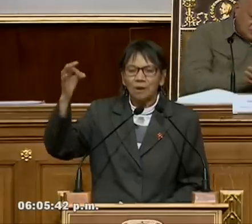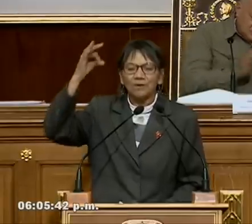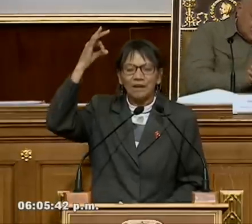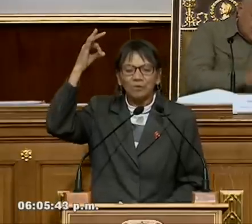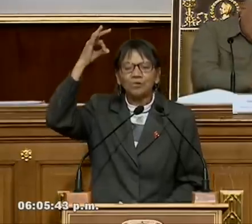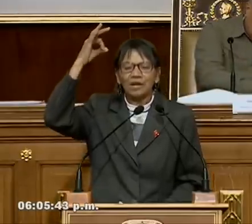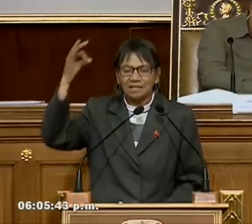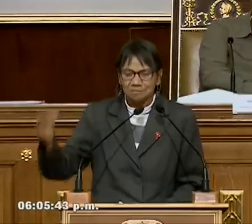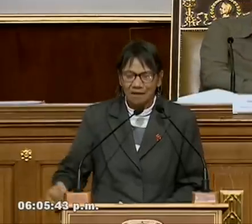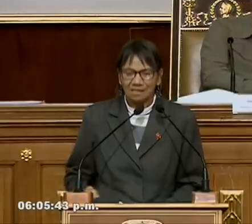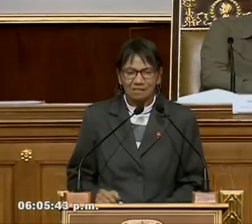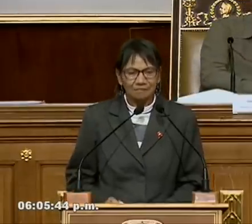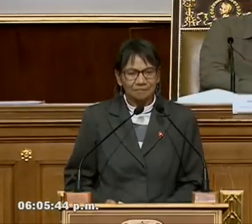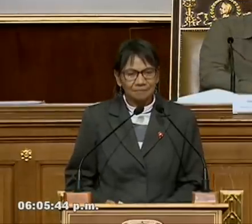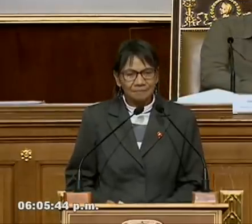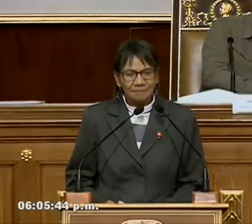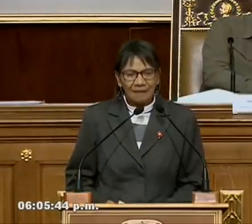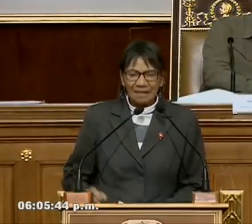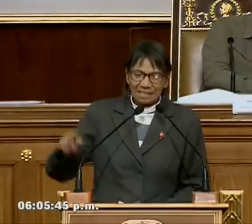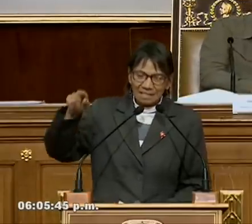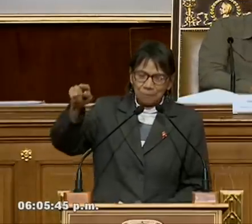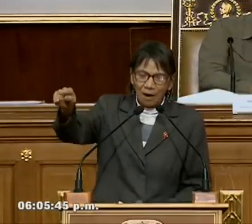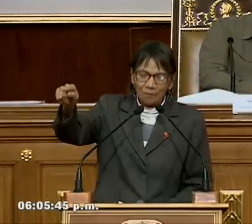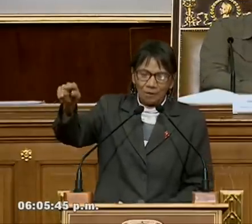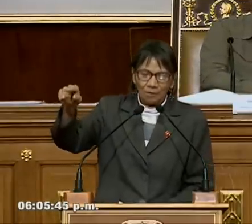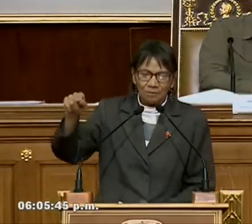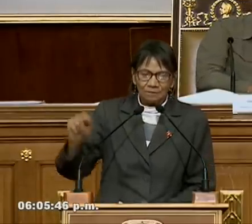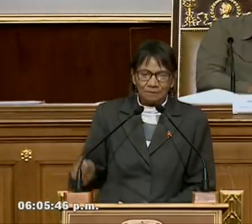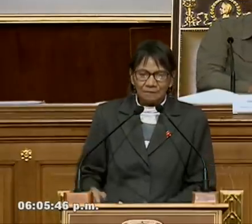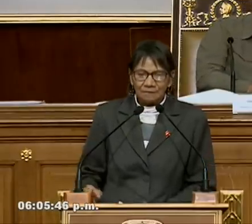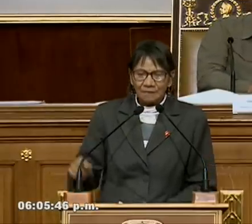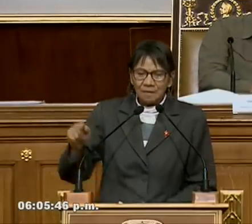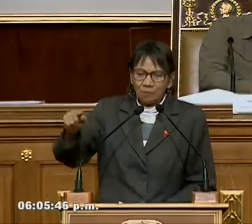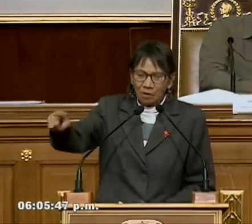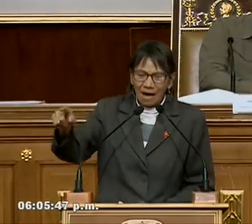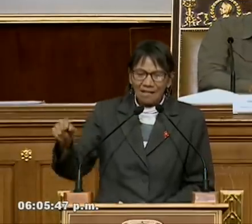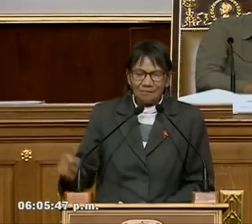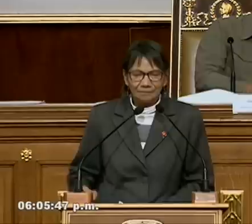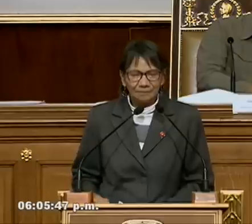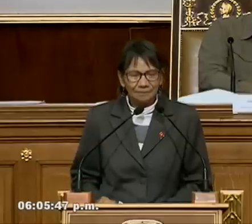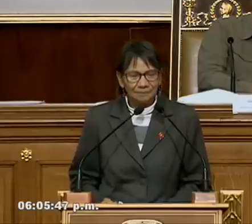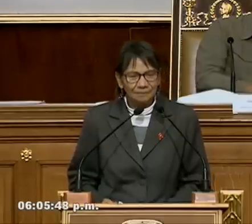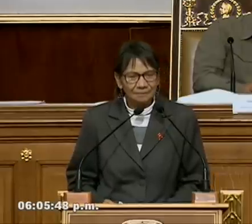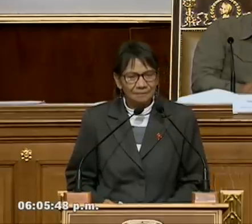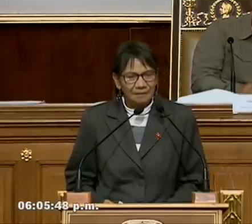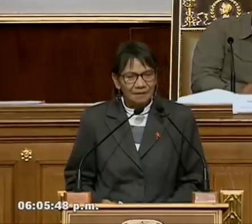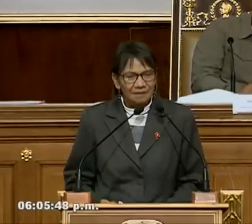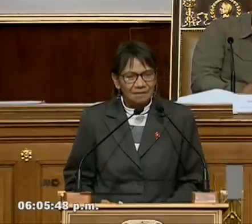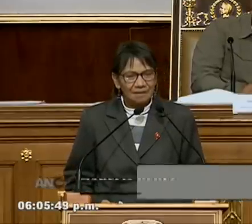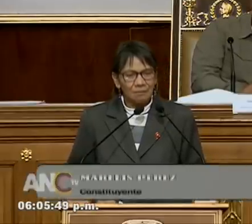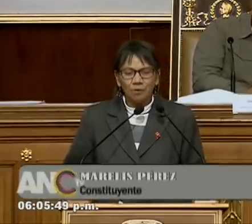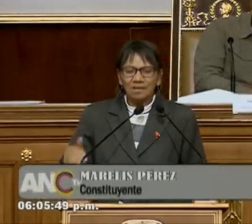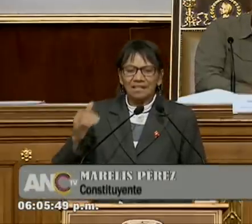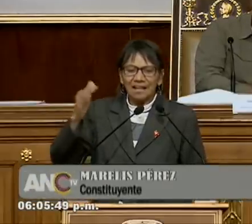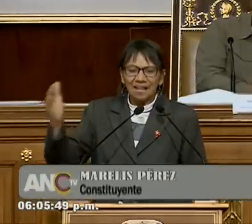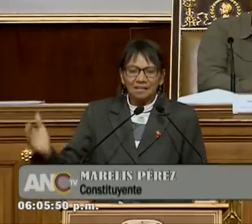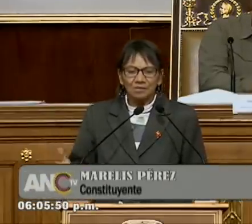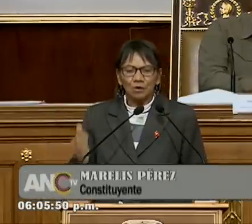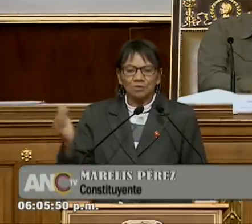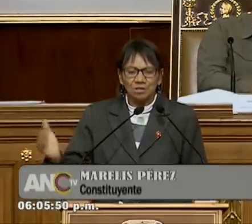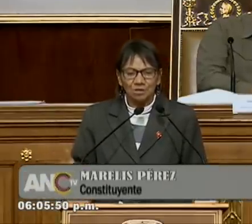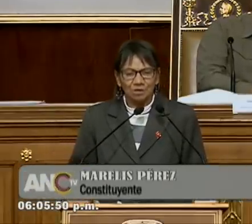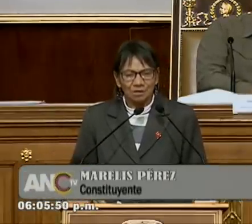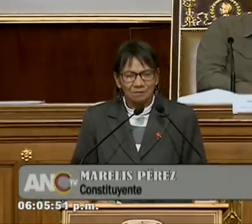los pueblos del mundo la respetan. Es ese pueblo inmoral quien busca crear